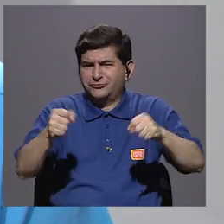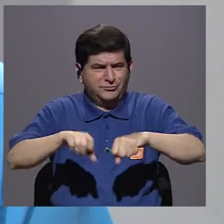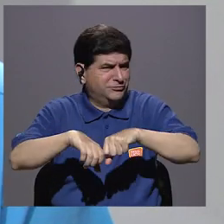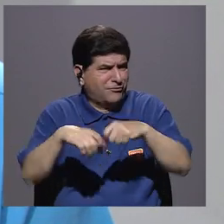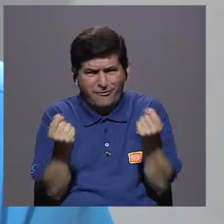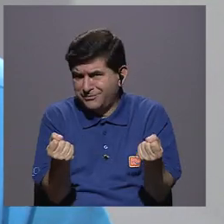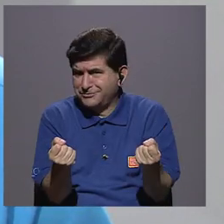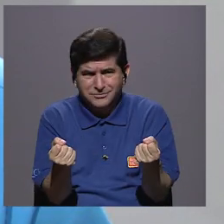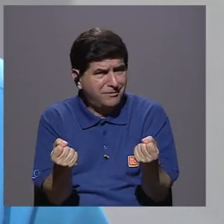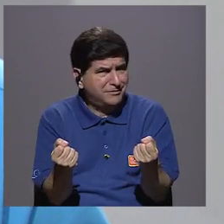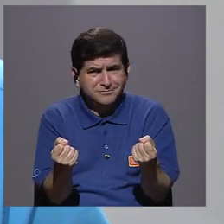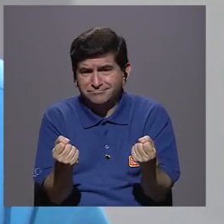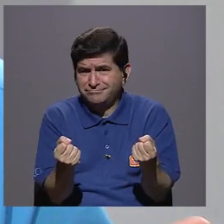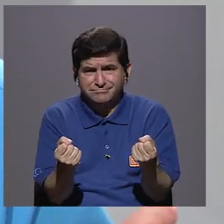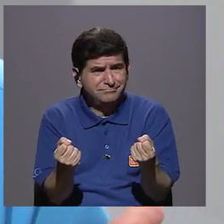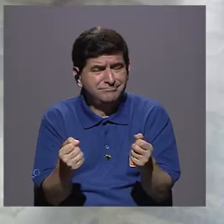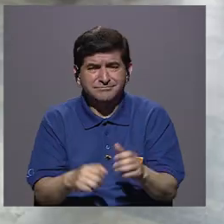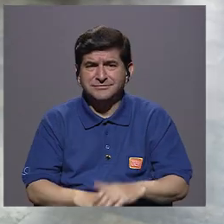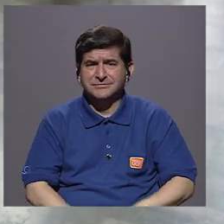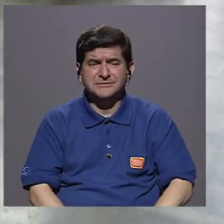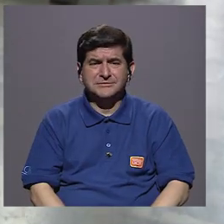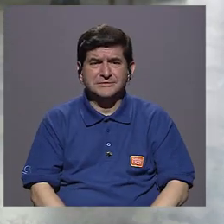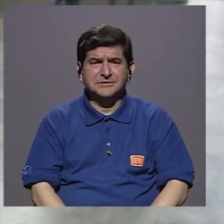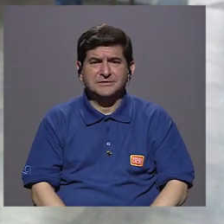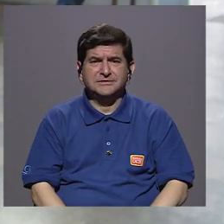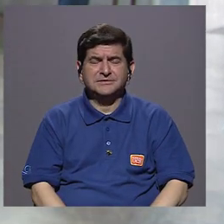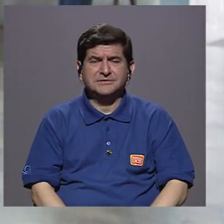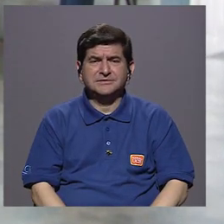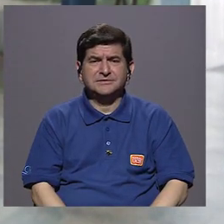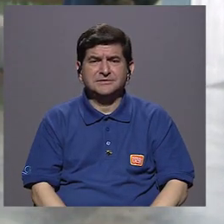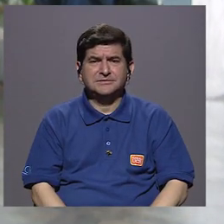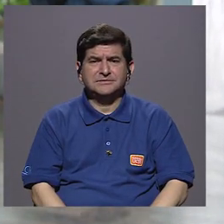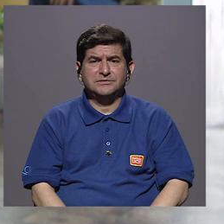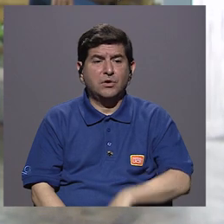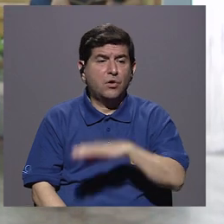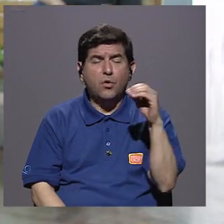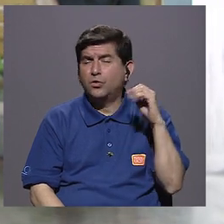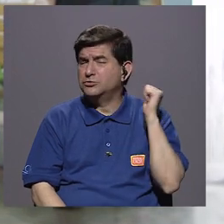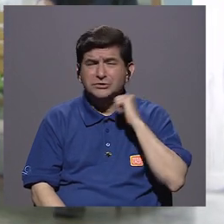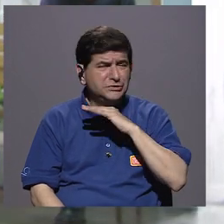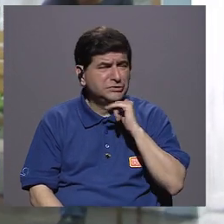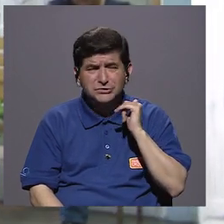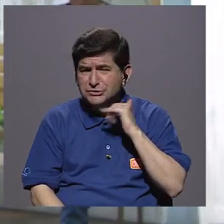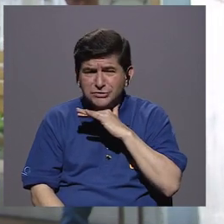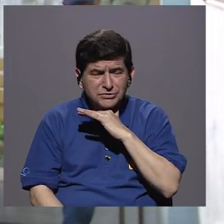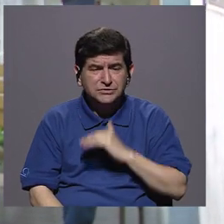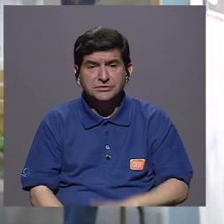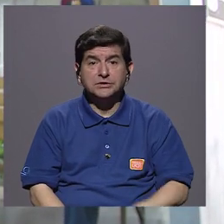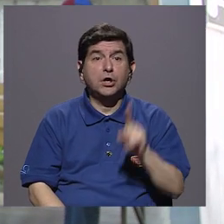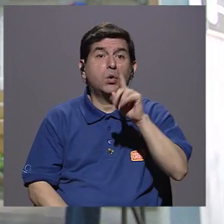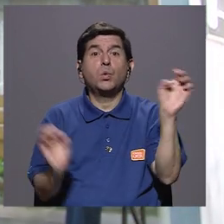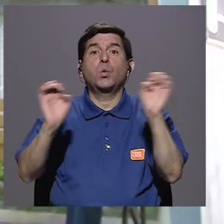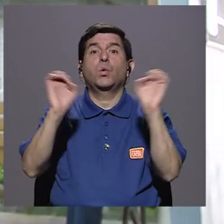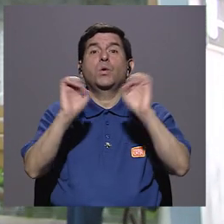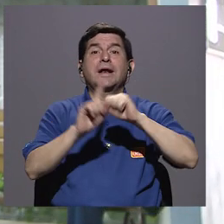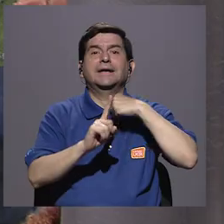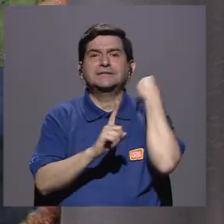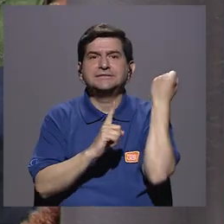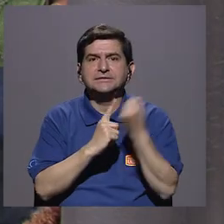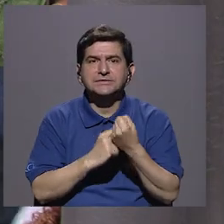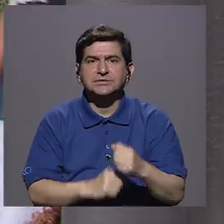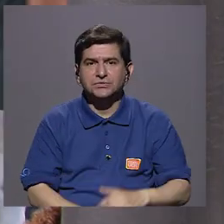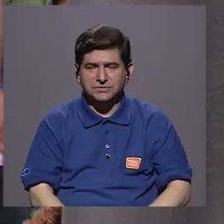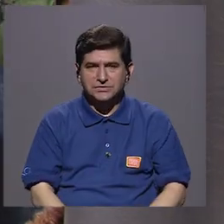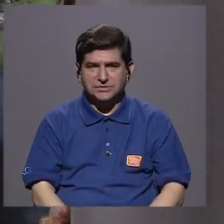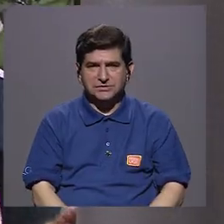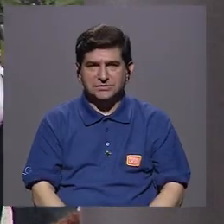rotos, ¿verdad? Que no estén rotos, que no estén muy sucios. Bueno, si hay una emergencia, alguna situación, el